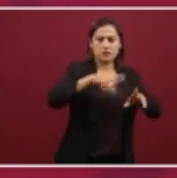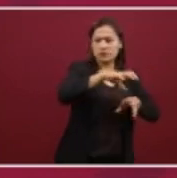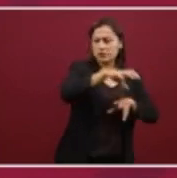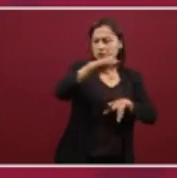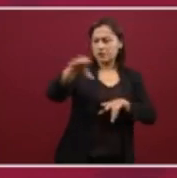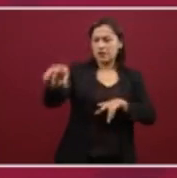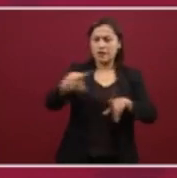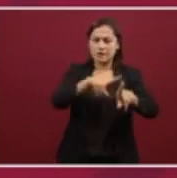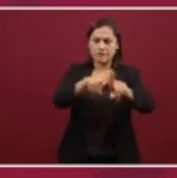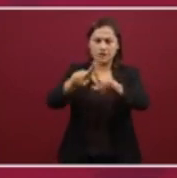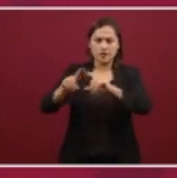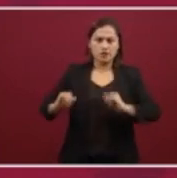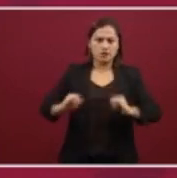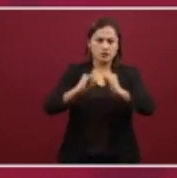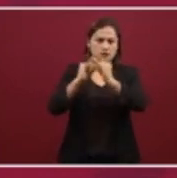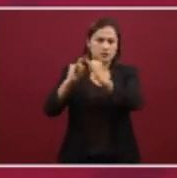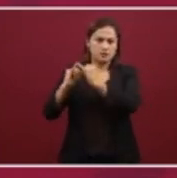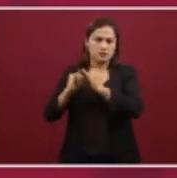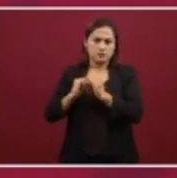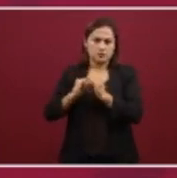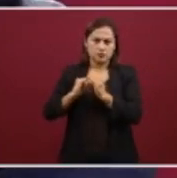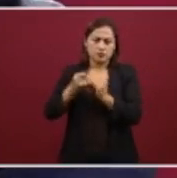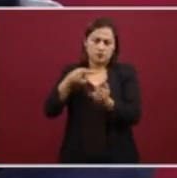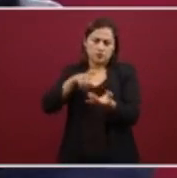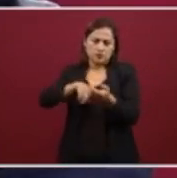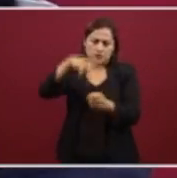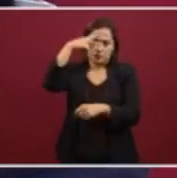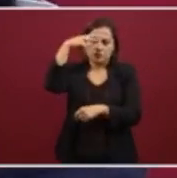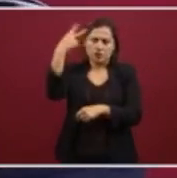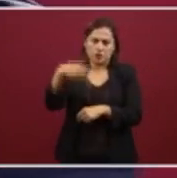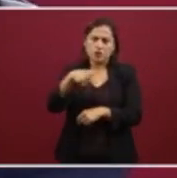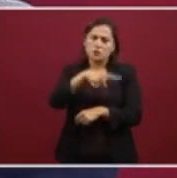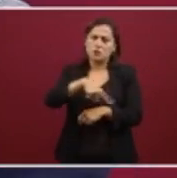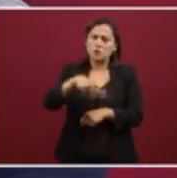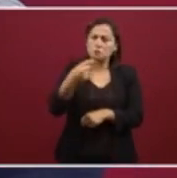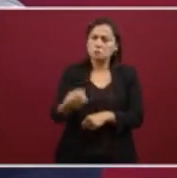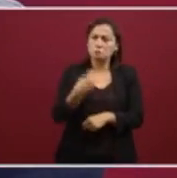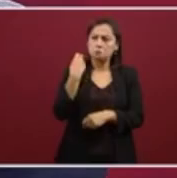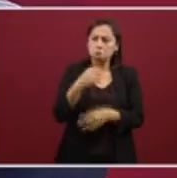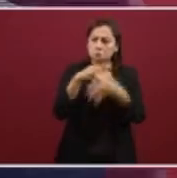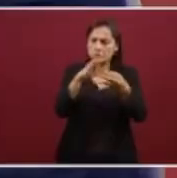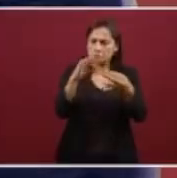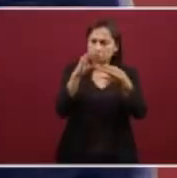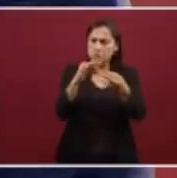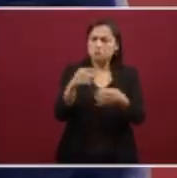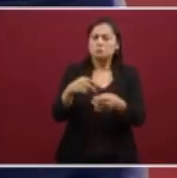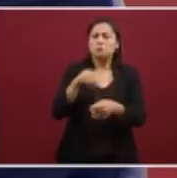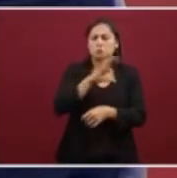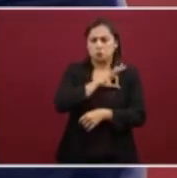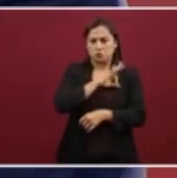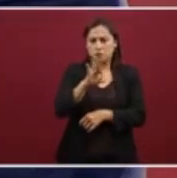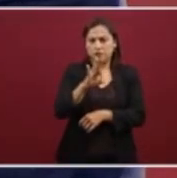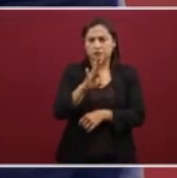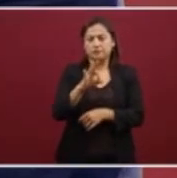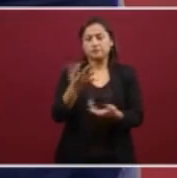los sectores de México, o sea, lo más que se puede,